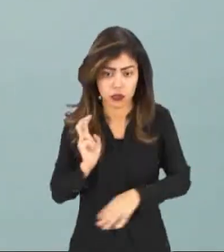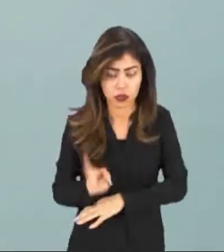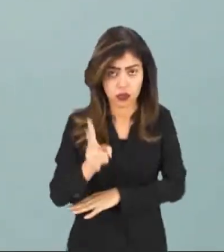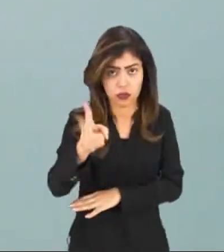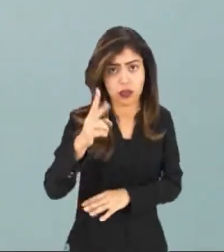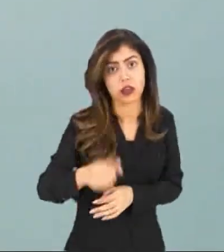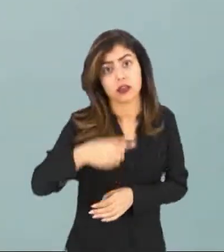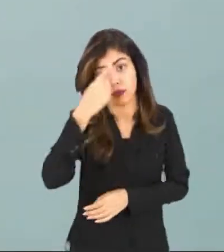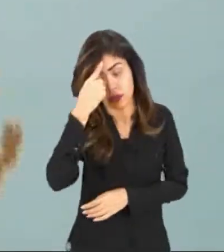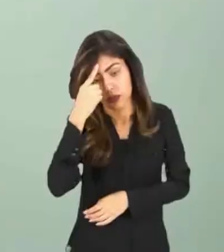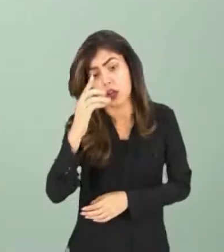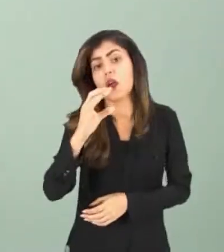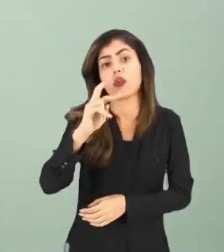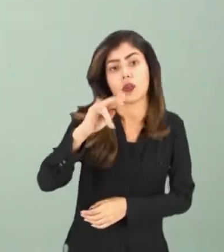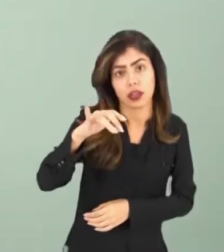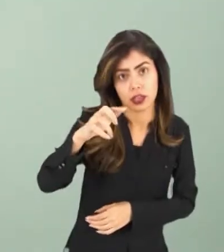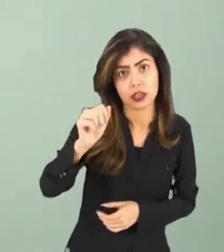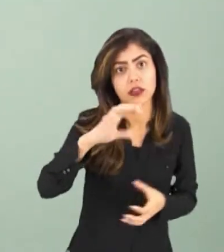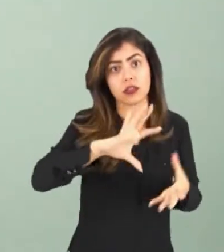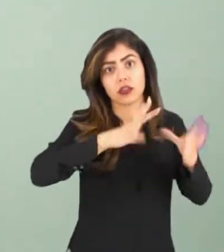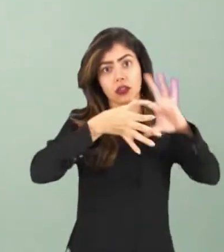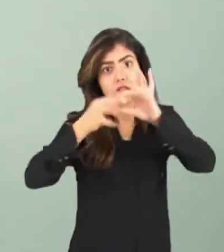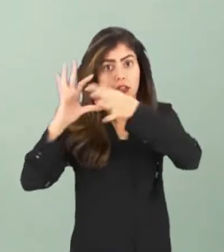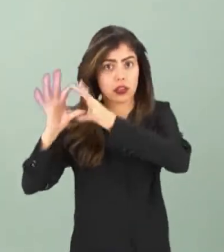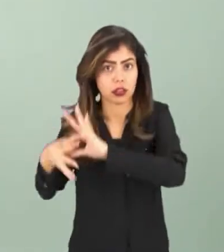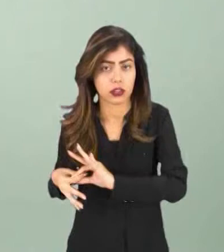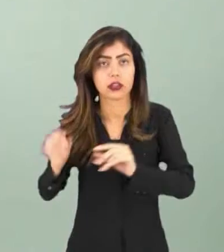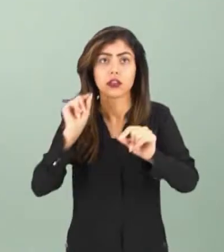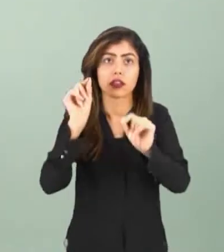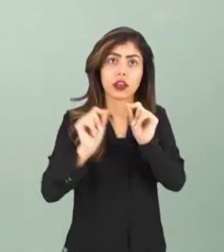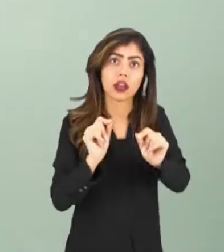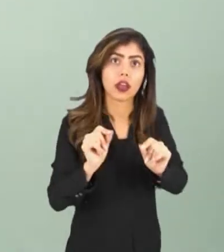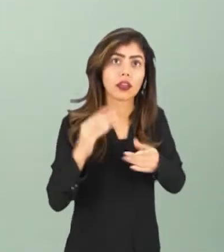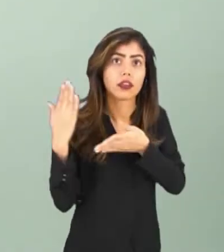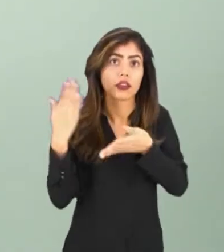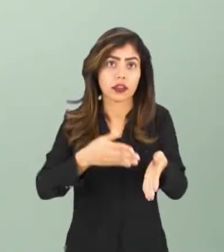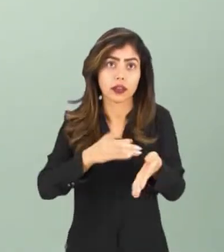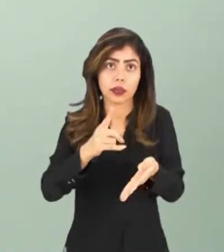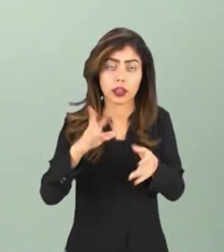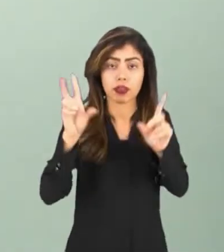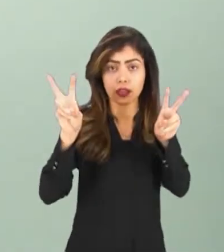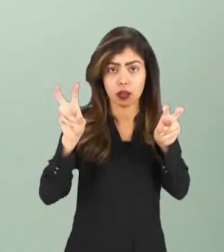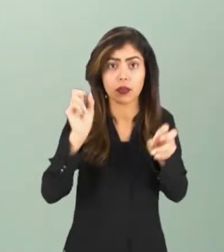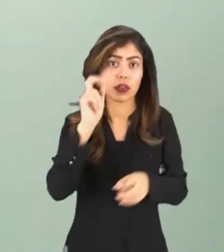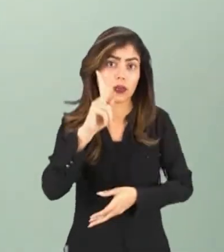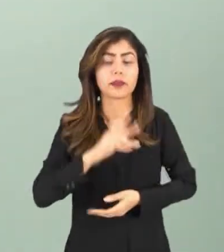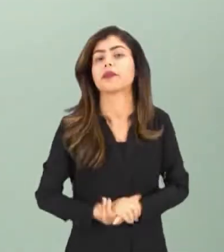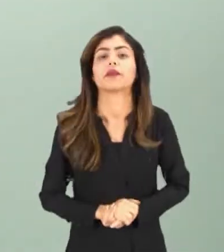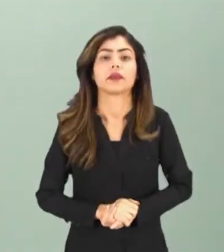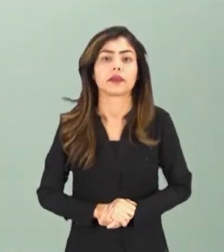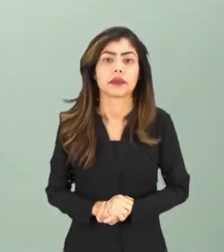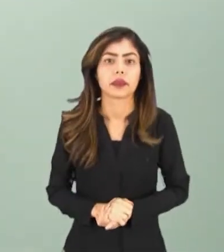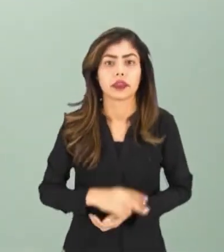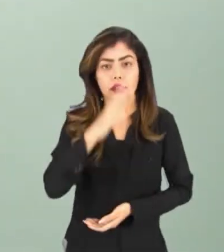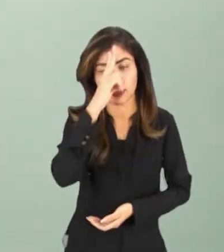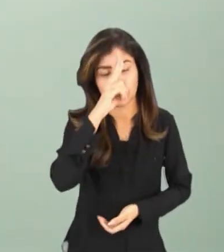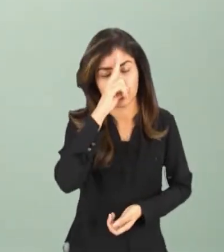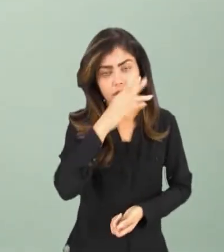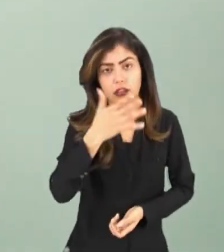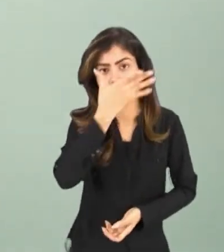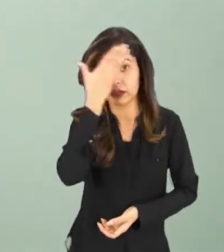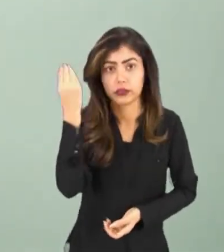que forman parte de una estructura de una secuencia lógica y 40 dentro de un determinado contexto y dentro de un determinado